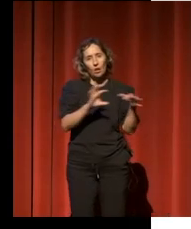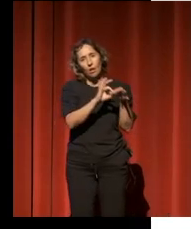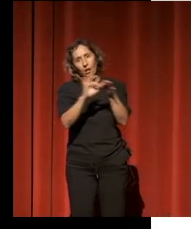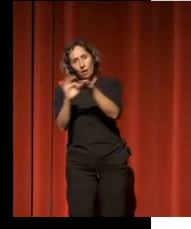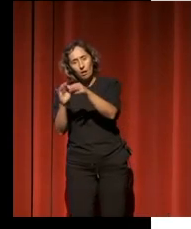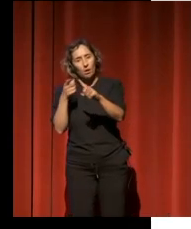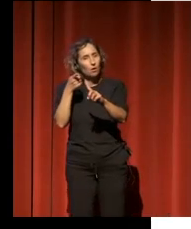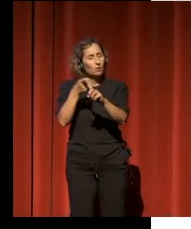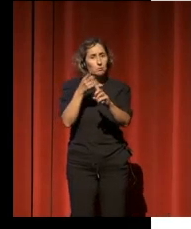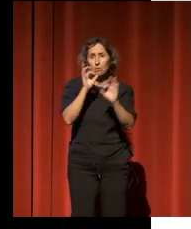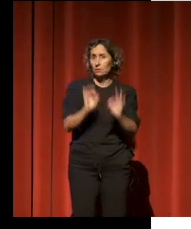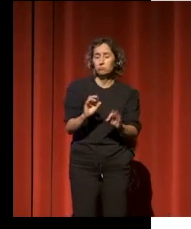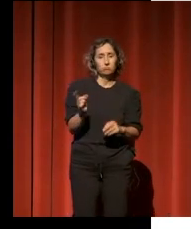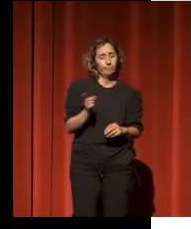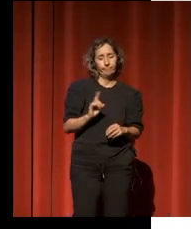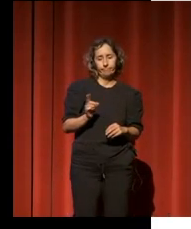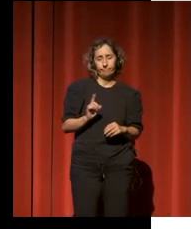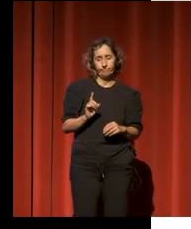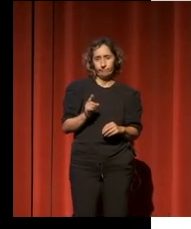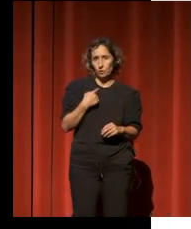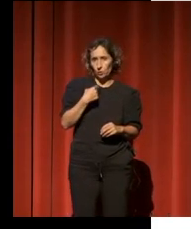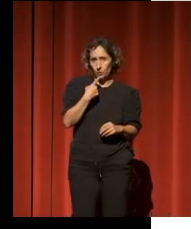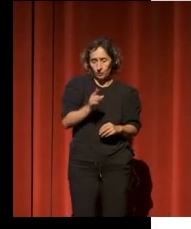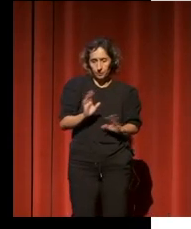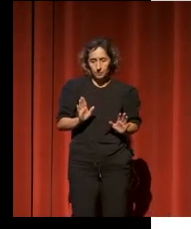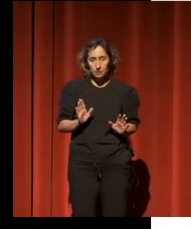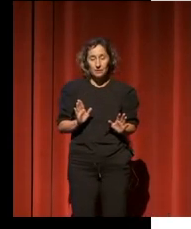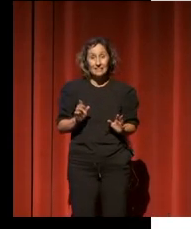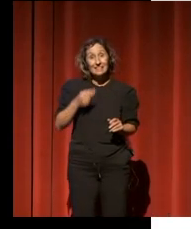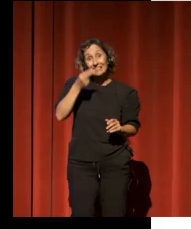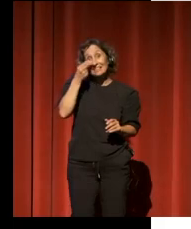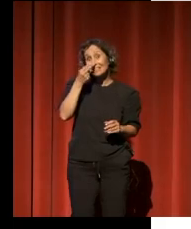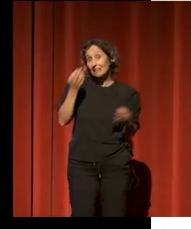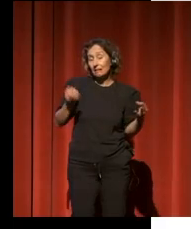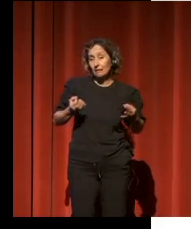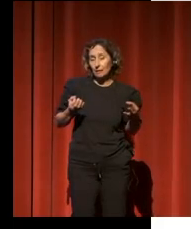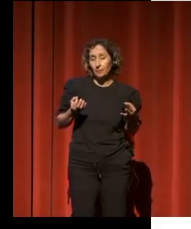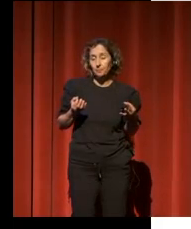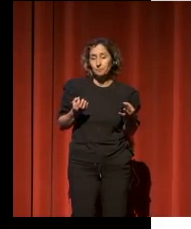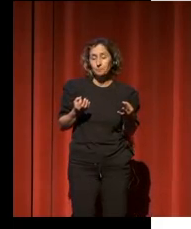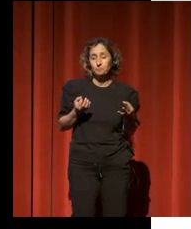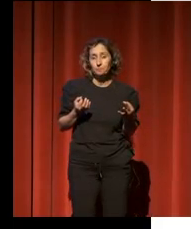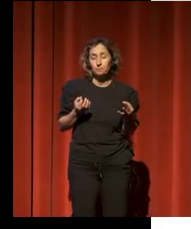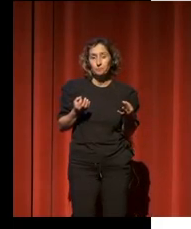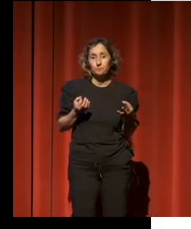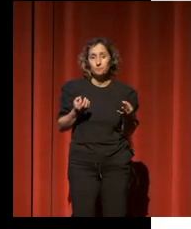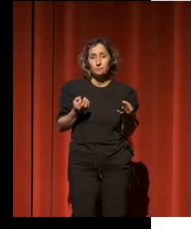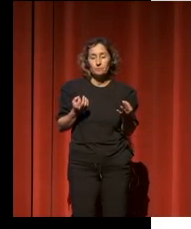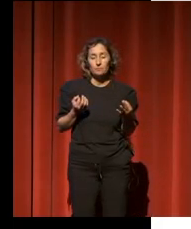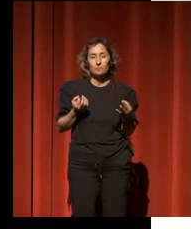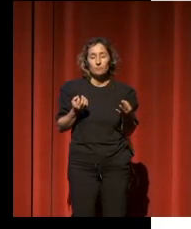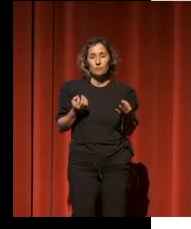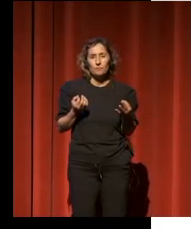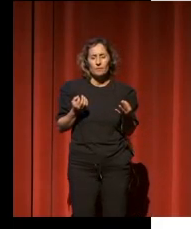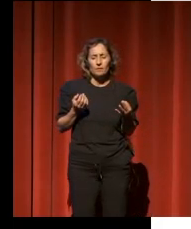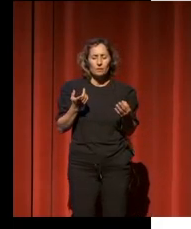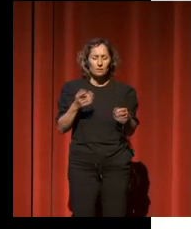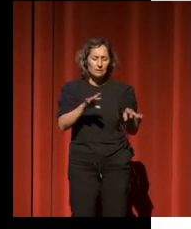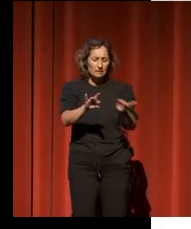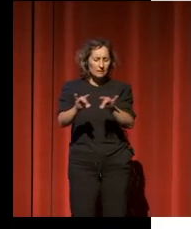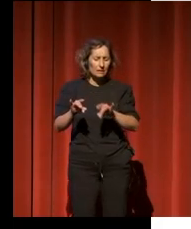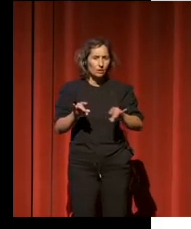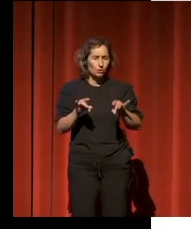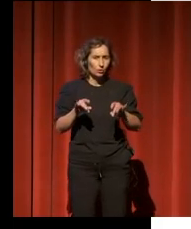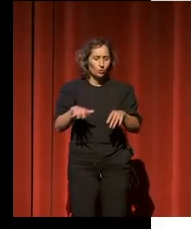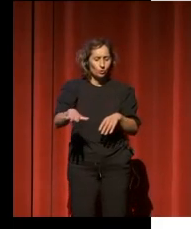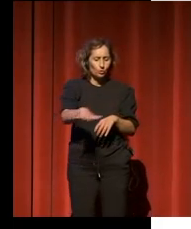participación ciudadana lo que es interesante es poder conocer bien analizar En qué tipo de territorio y de